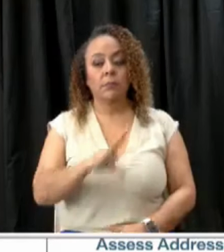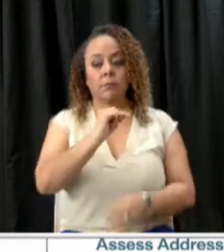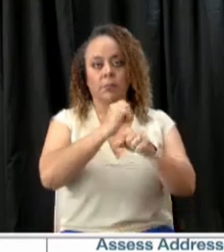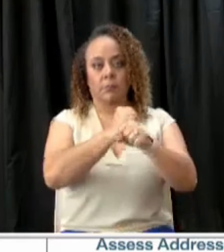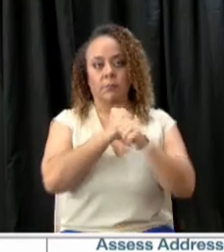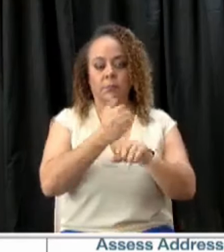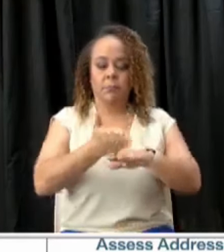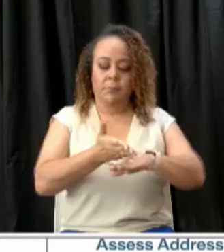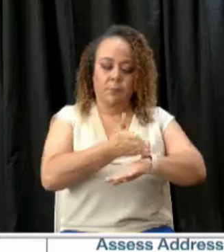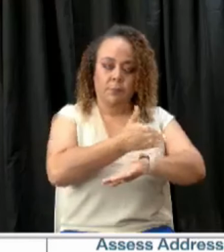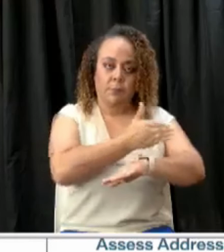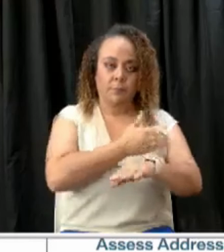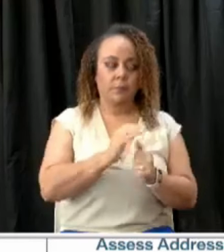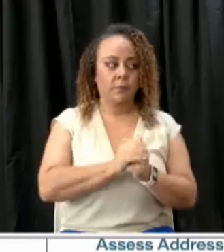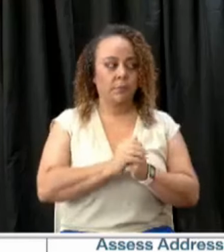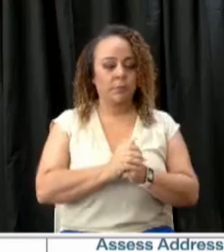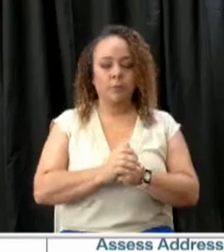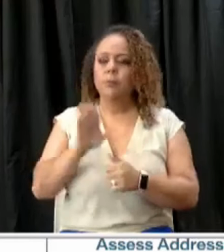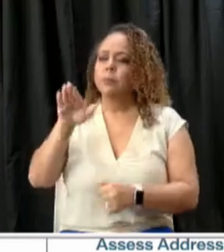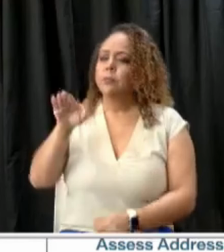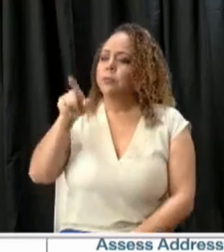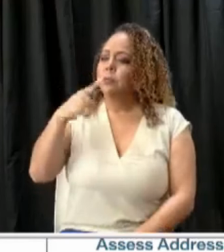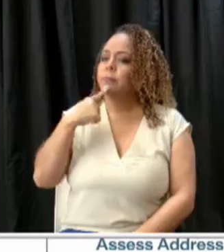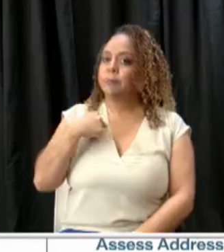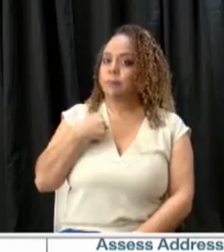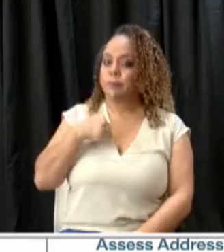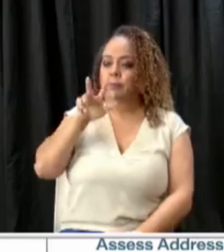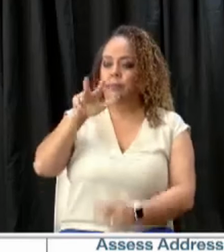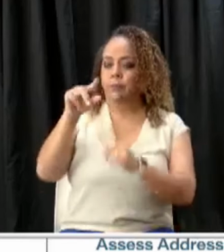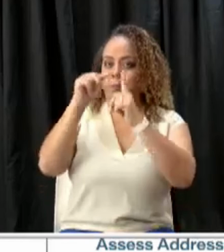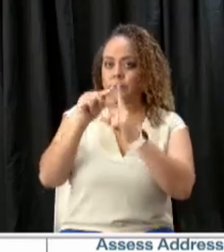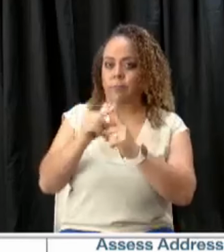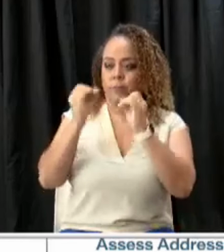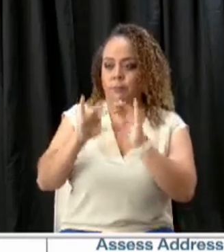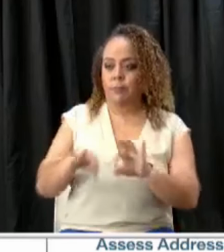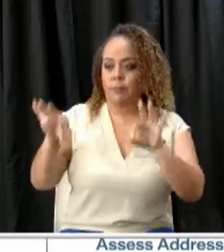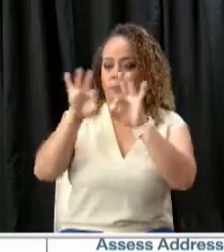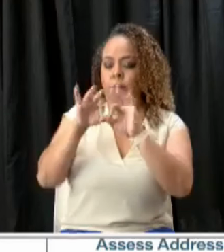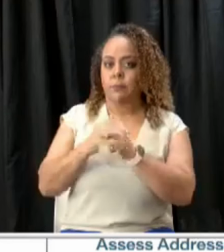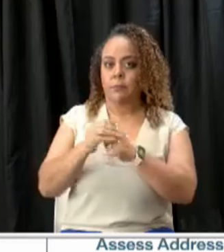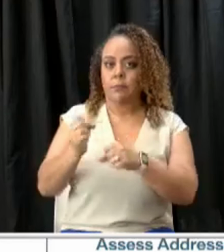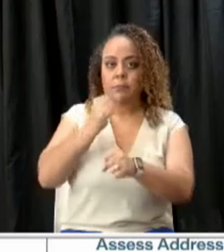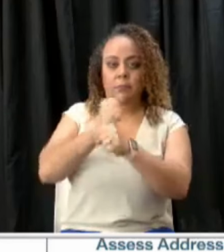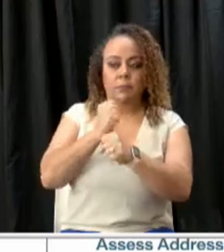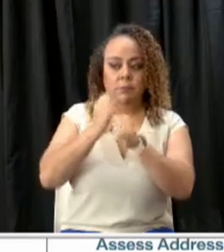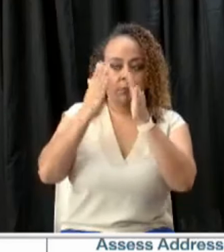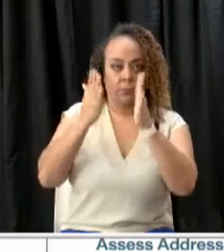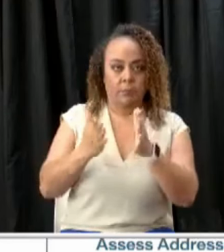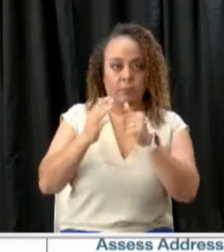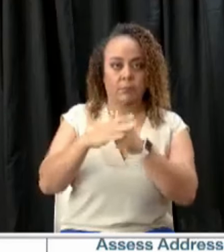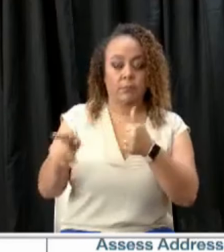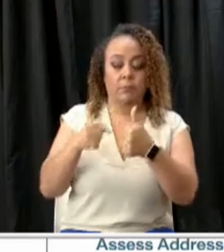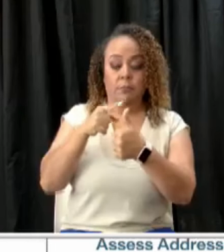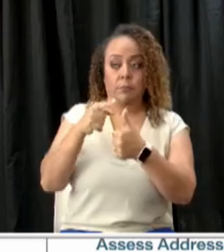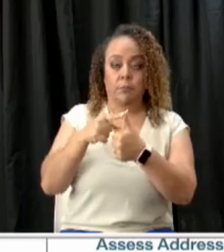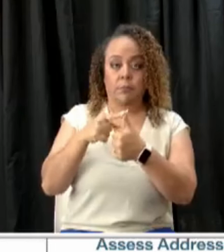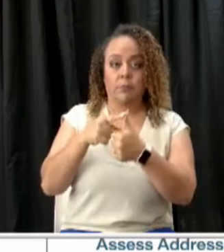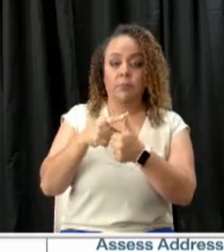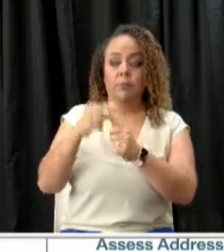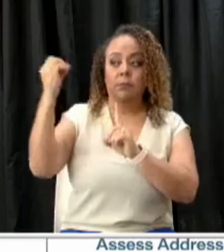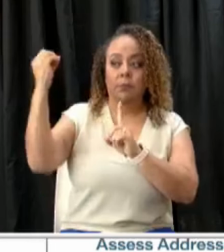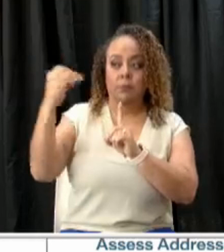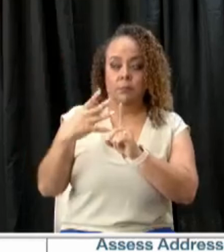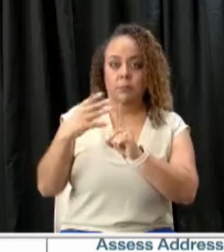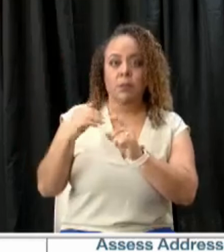garantizar una mejora continua. Nos dijiste tres términos muy importantes. El trabajador está expuesto. Sí.